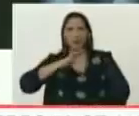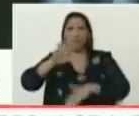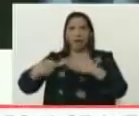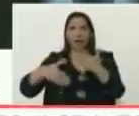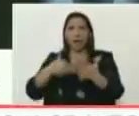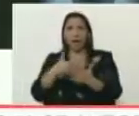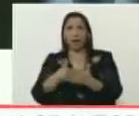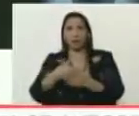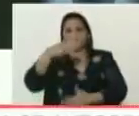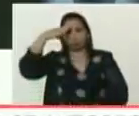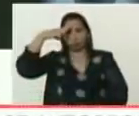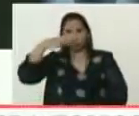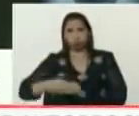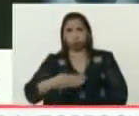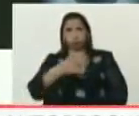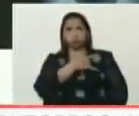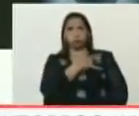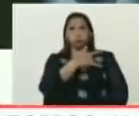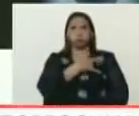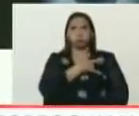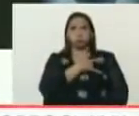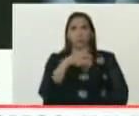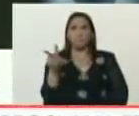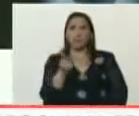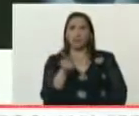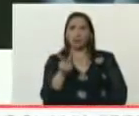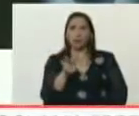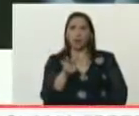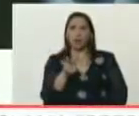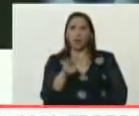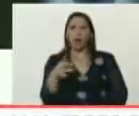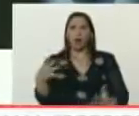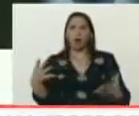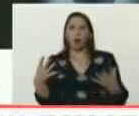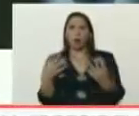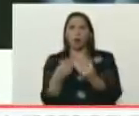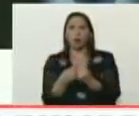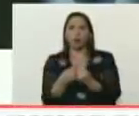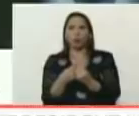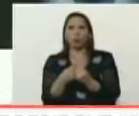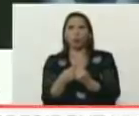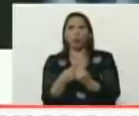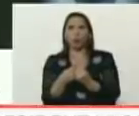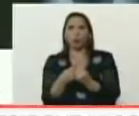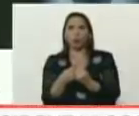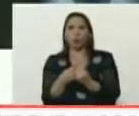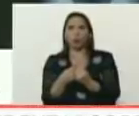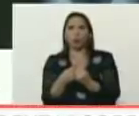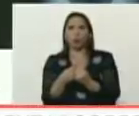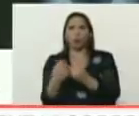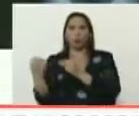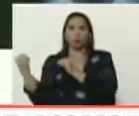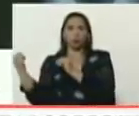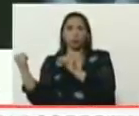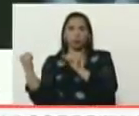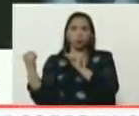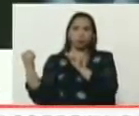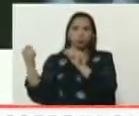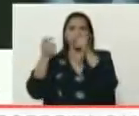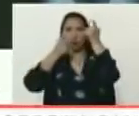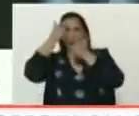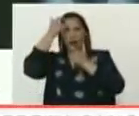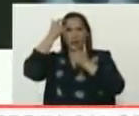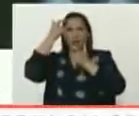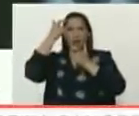la Academia Militar de Venezuela, con la carroza que llevaba a nuestro comandante Hugo Chávez.